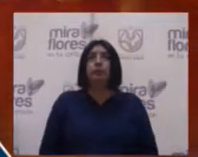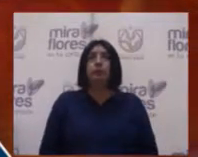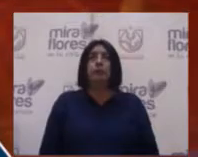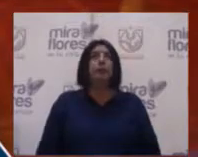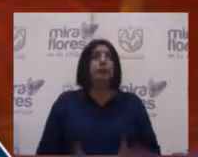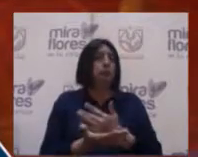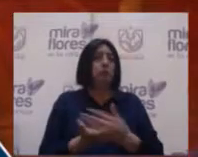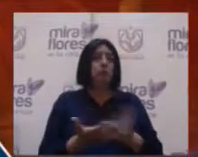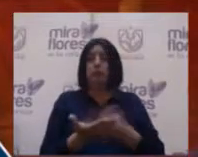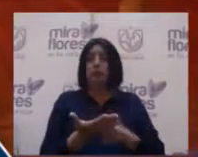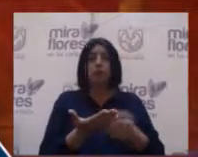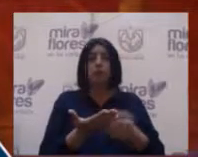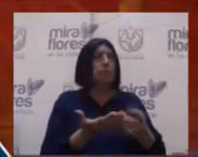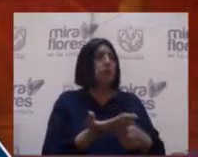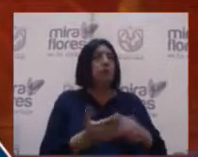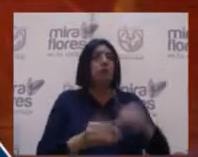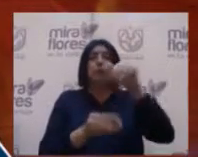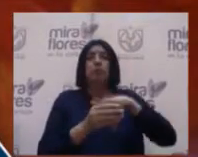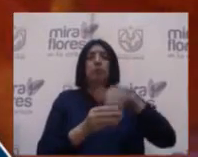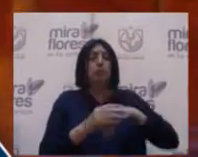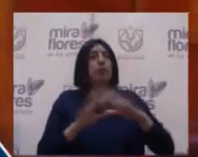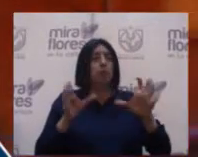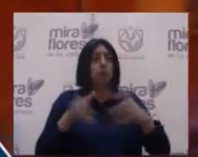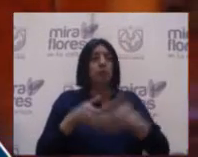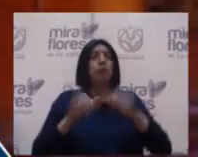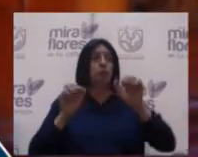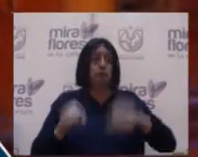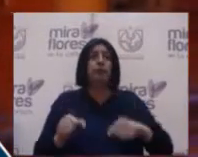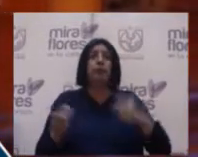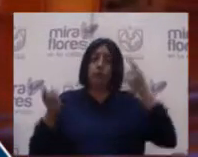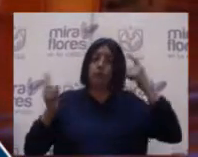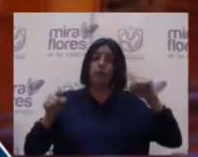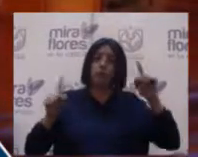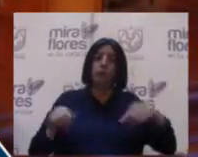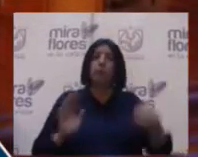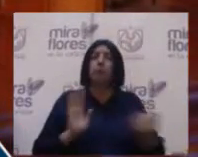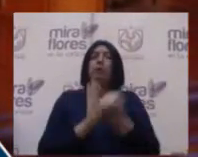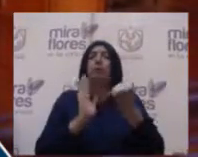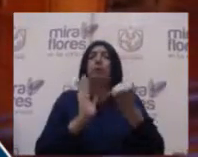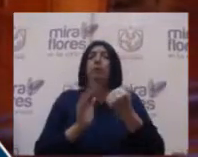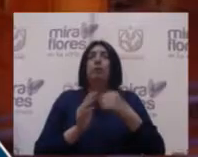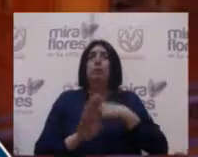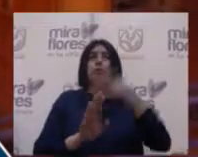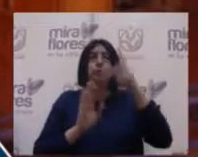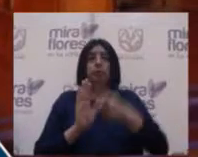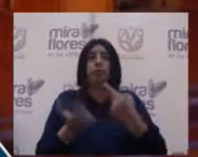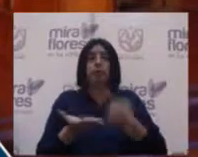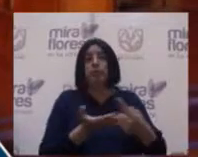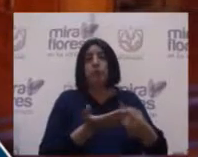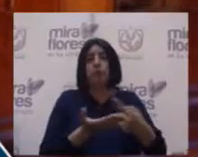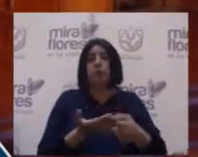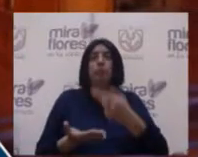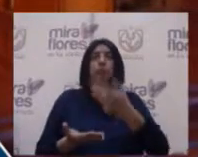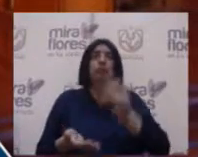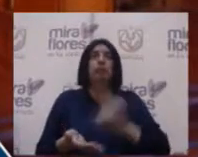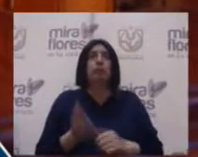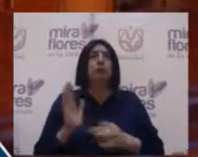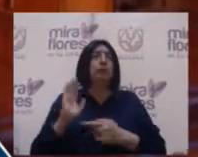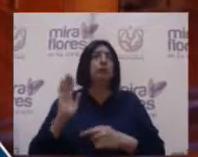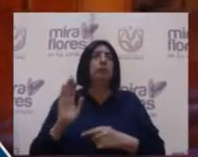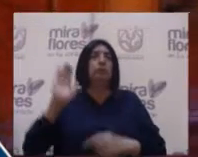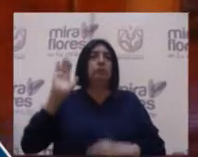Si no hay debate, procederemos a votar. Aquellos miembros del Consejo que estén a favor de aprobar el proyecto que se está discutiendo, si no se expresa la señal de